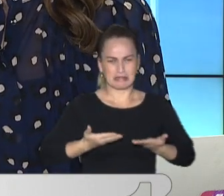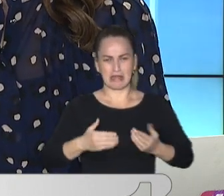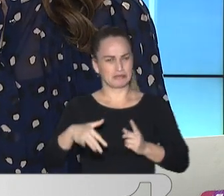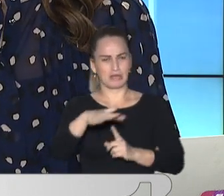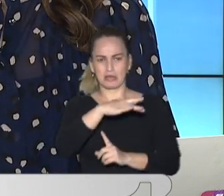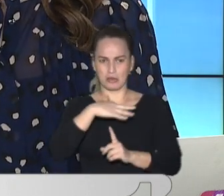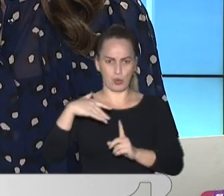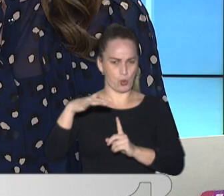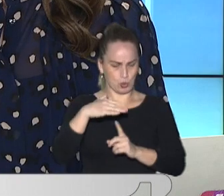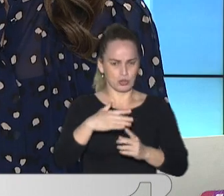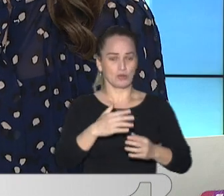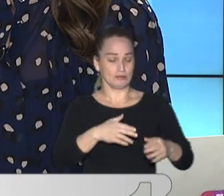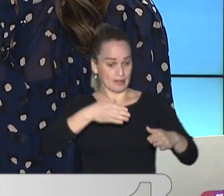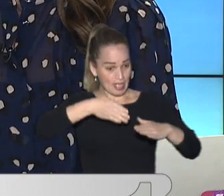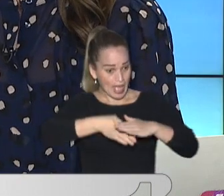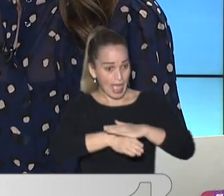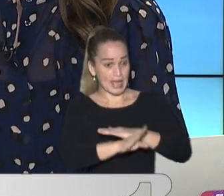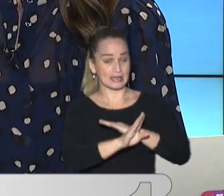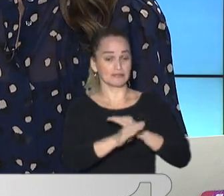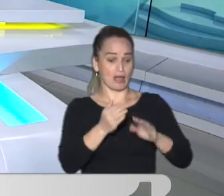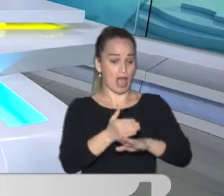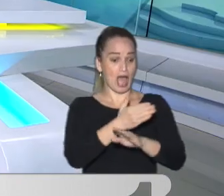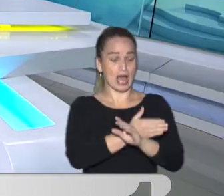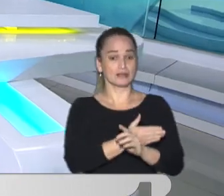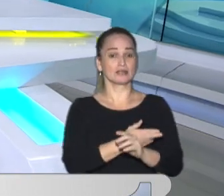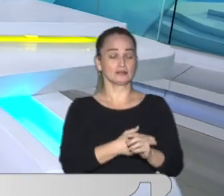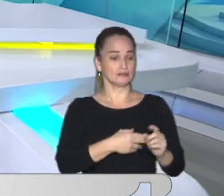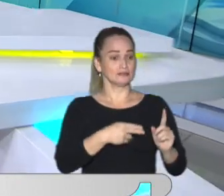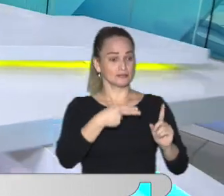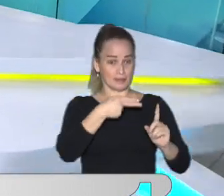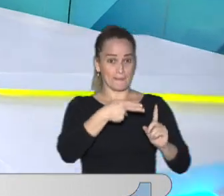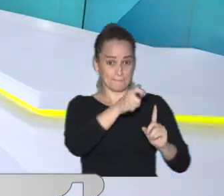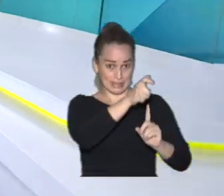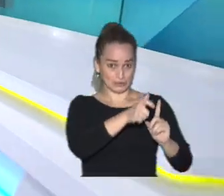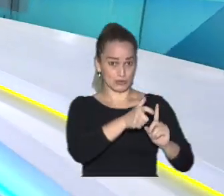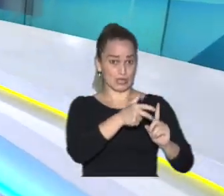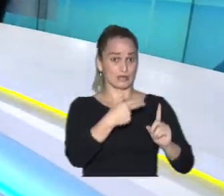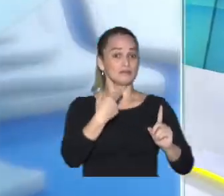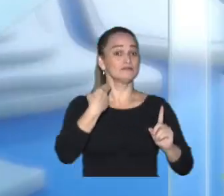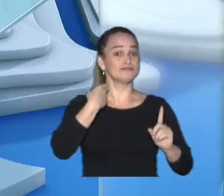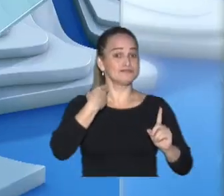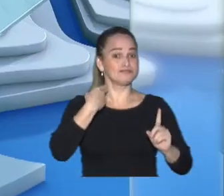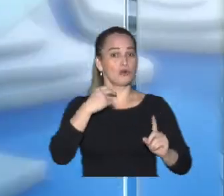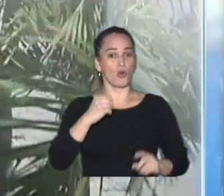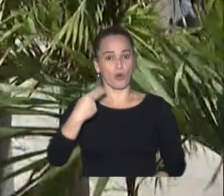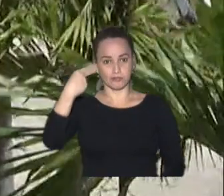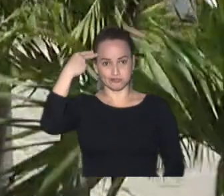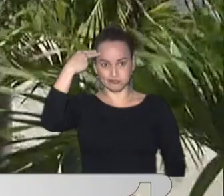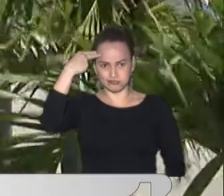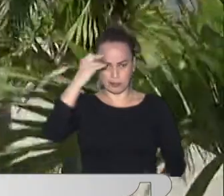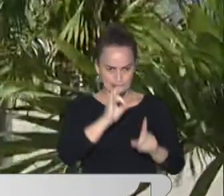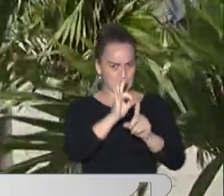tapetes desinfectantes para el ingreso a los comercios. Jorge Castro nos tiene el reporte. Jorge, buenos días.